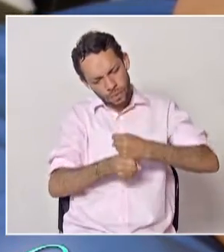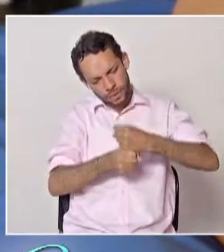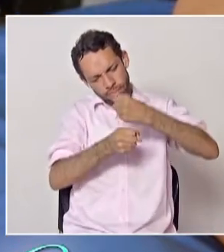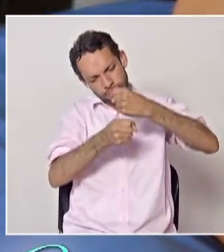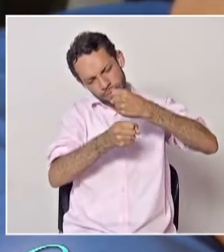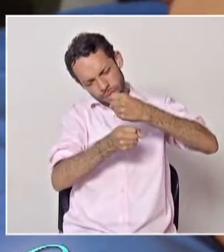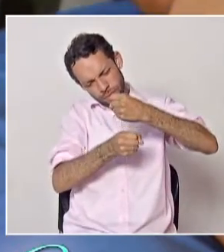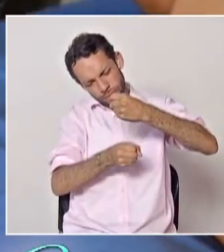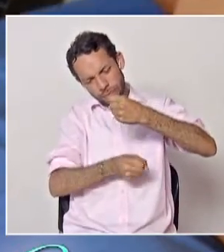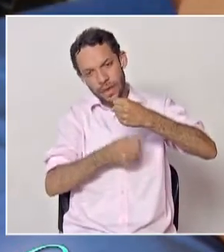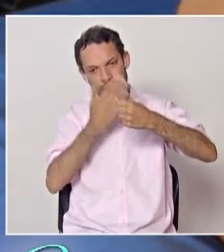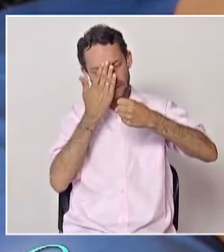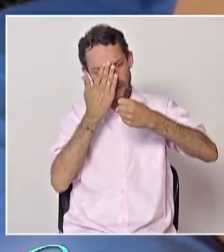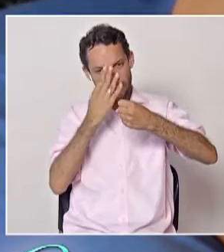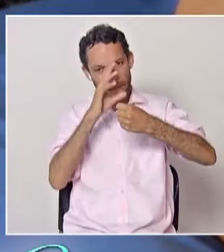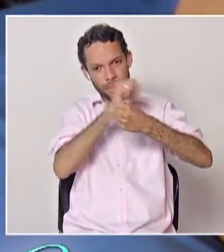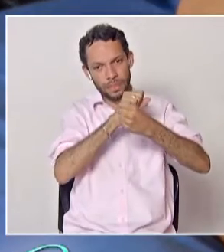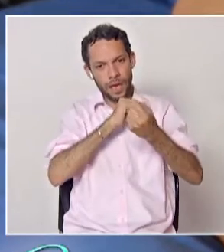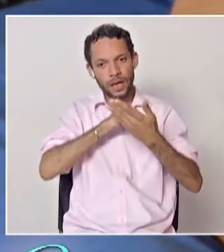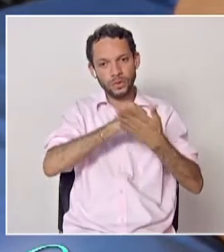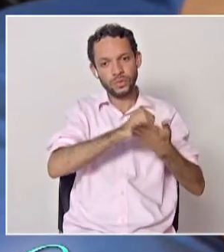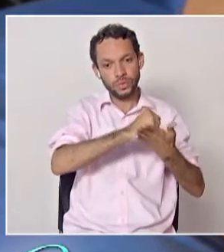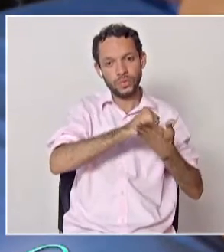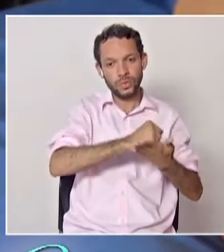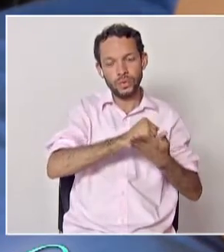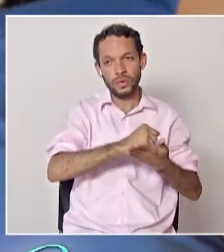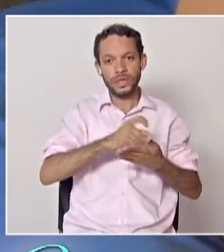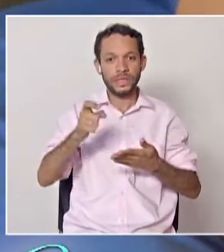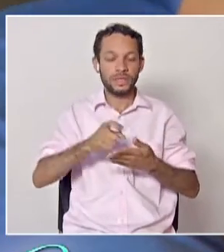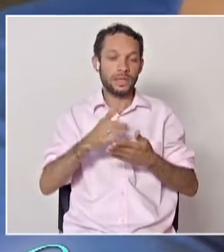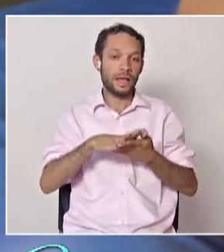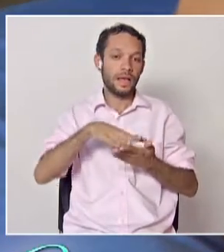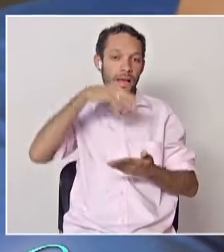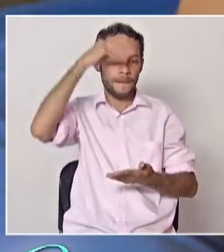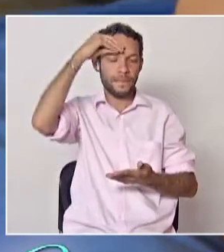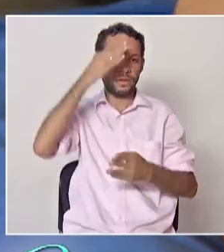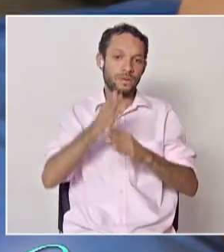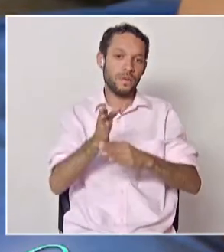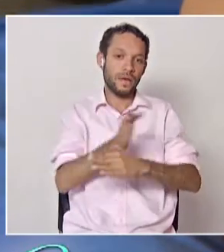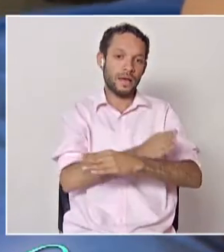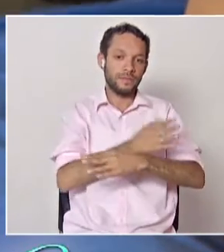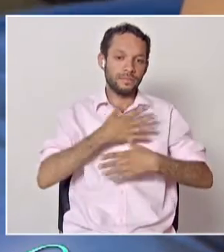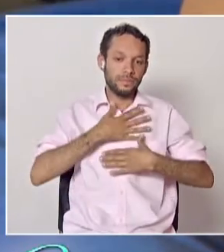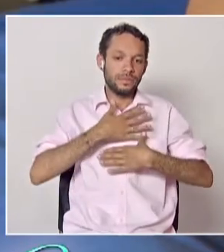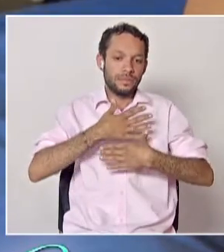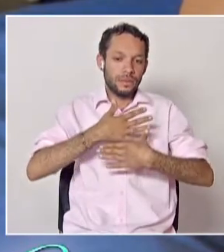ese nivel de tensión disminuye. Inhala, exhala.